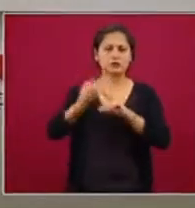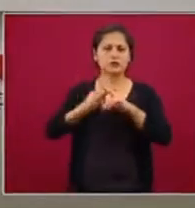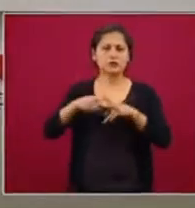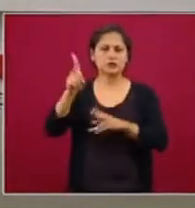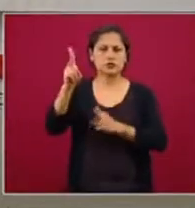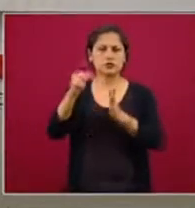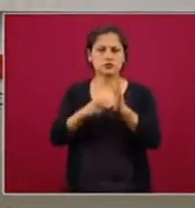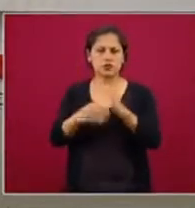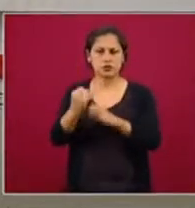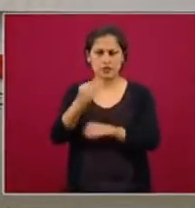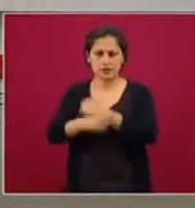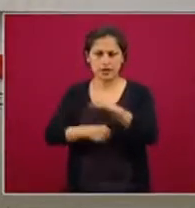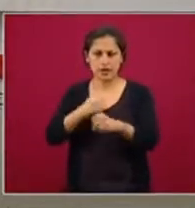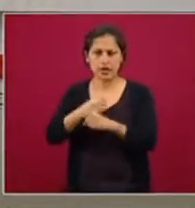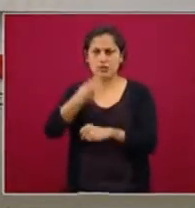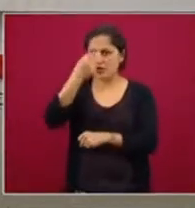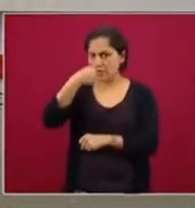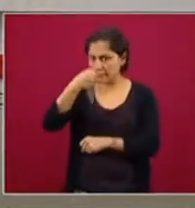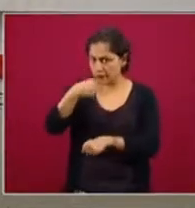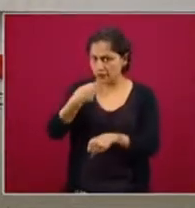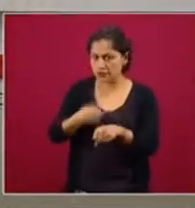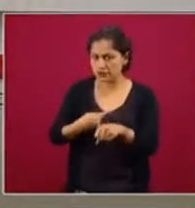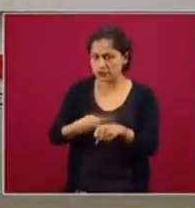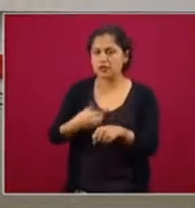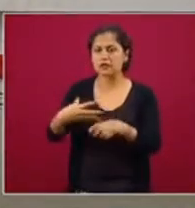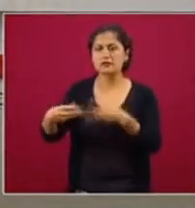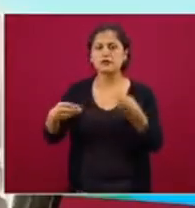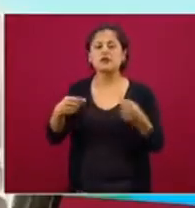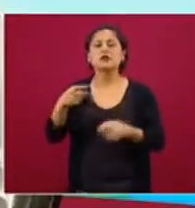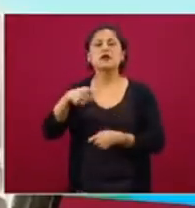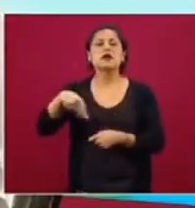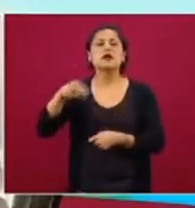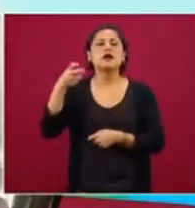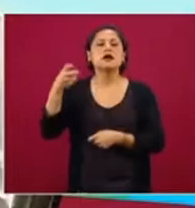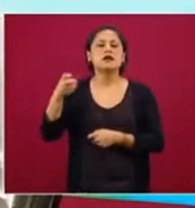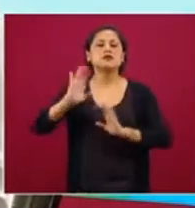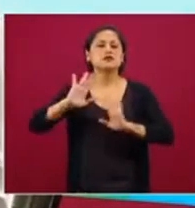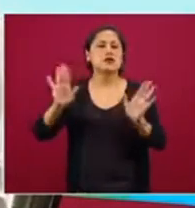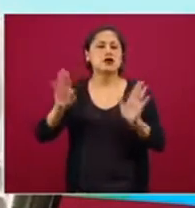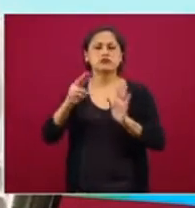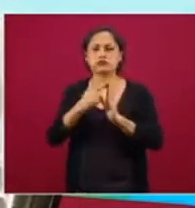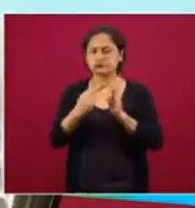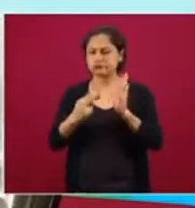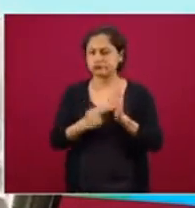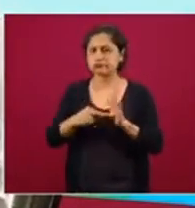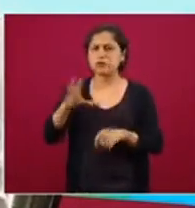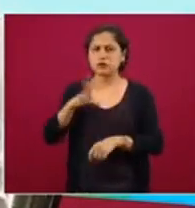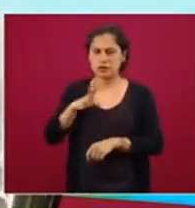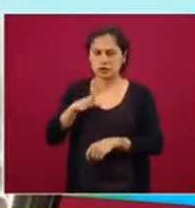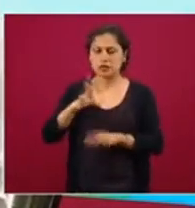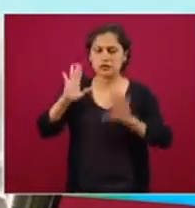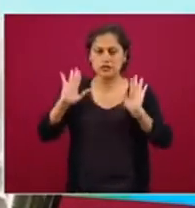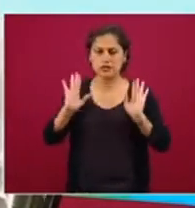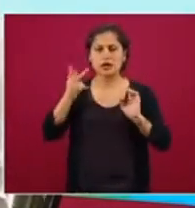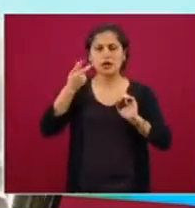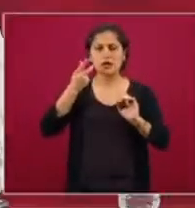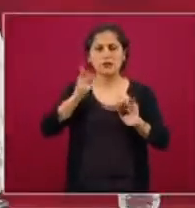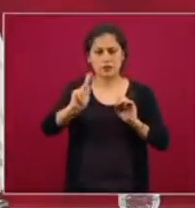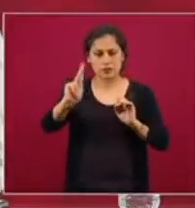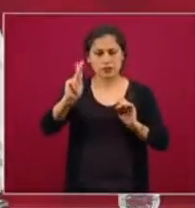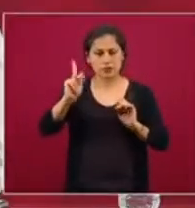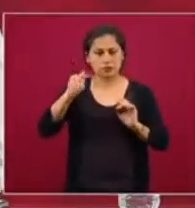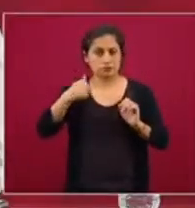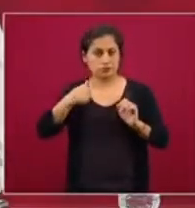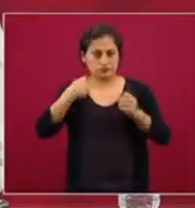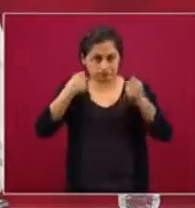2009 sus planes estatales de preparación y respuesta, y asumo, no me consta en cada caso, pero asumo que varios de